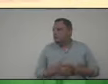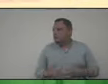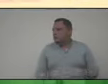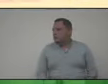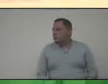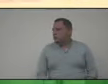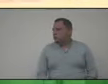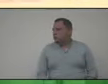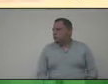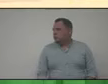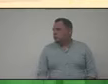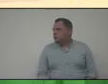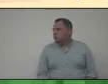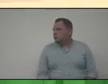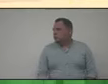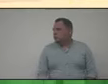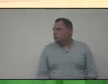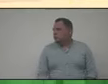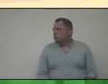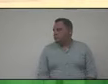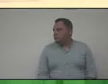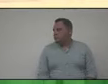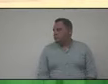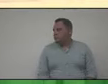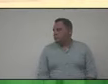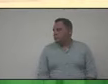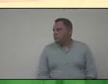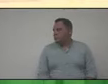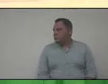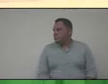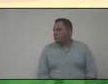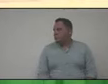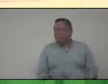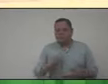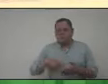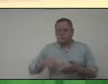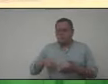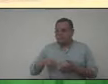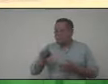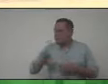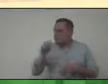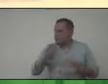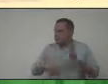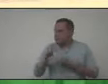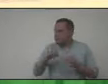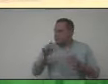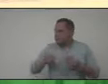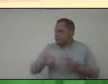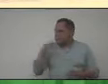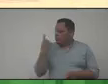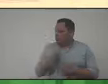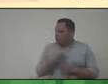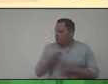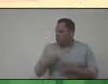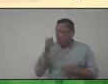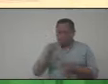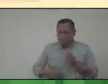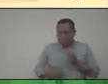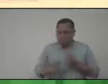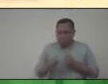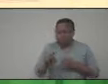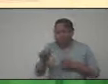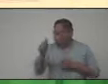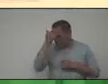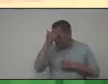estas personas que coincidieron en esta inquietud de que los servicios se contraten en Casanare, ¿pueden tener la certeza de que esa es la última opción si